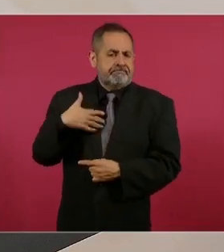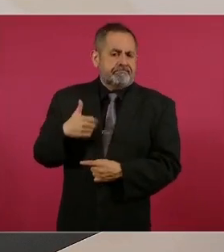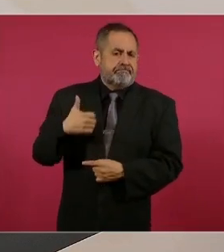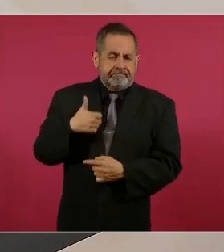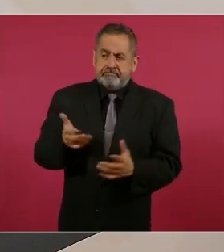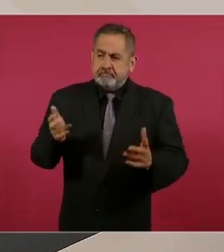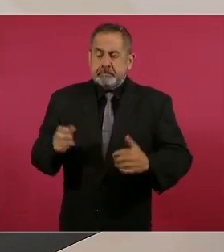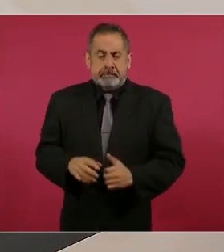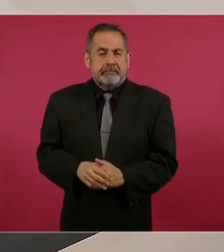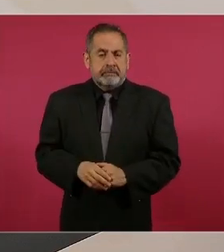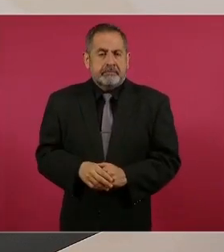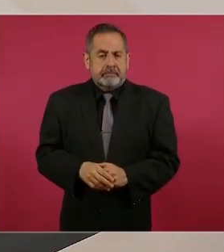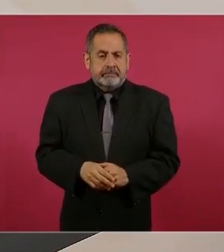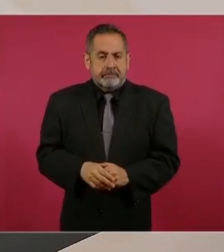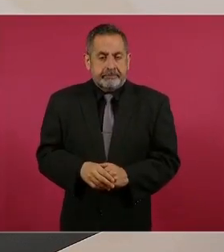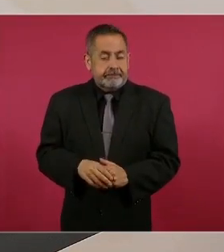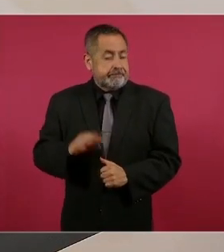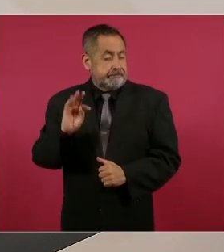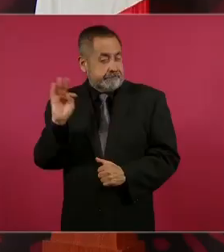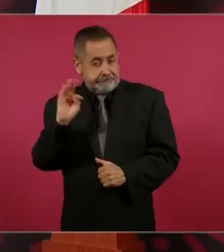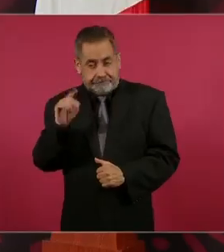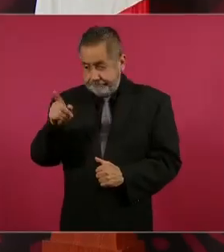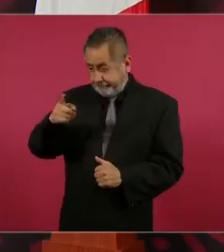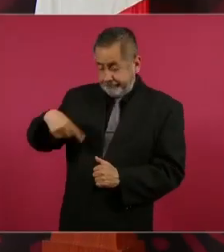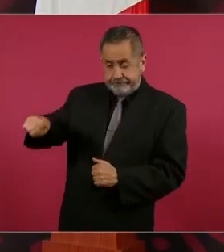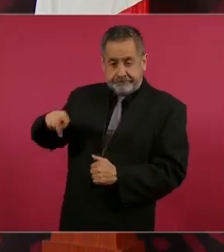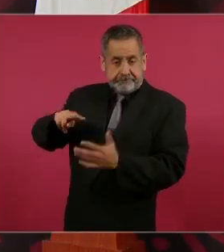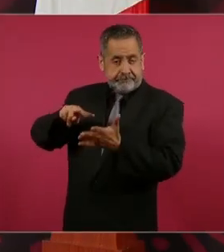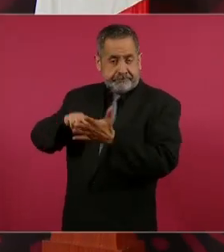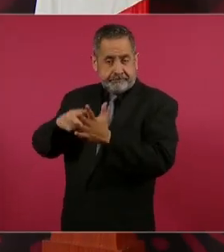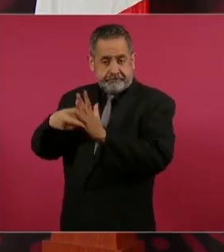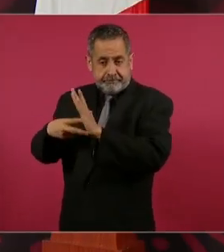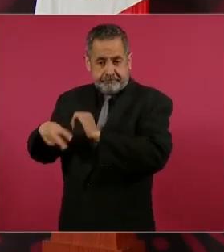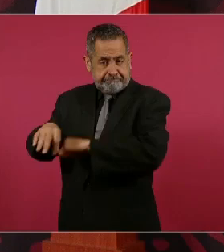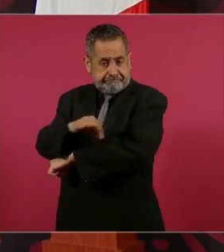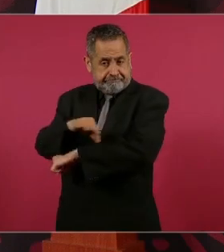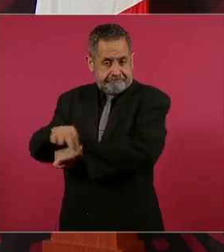Si los ingenieros militares